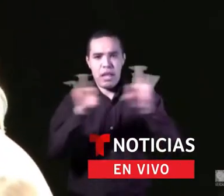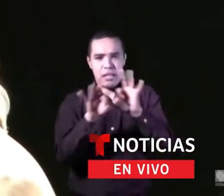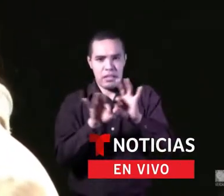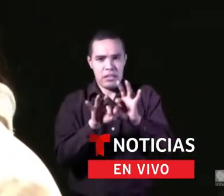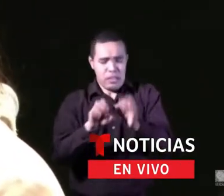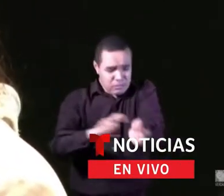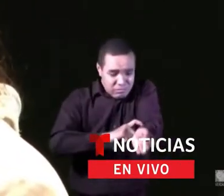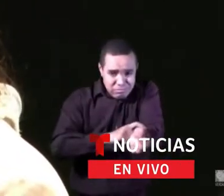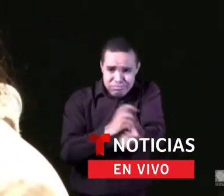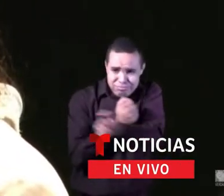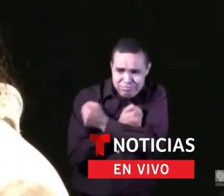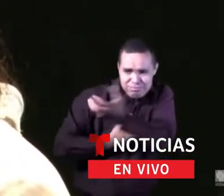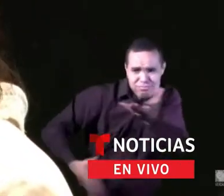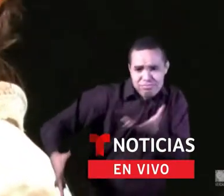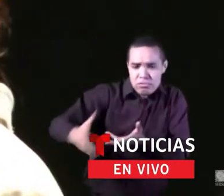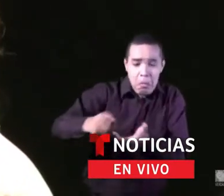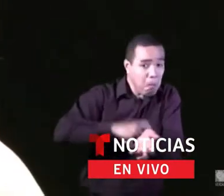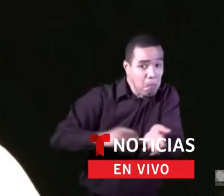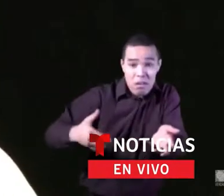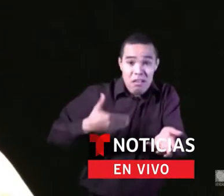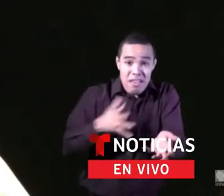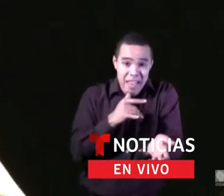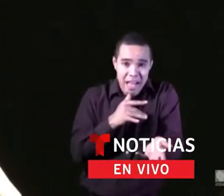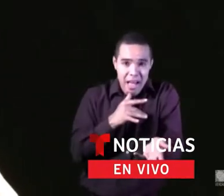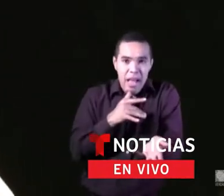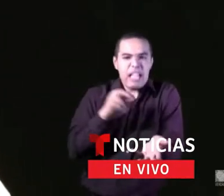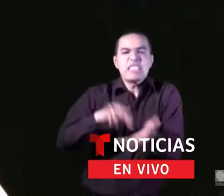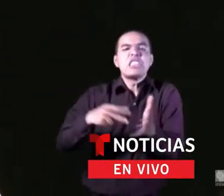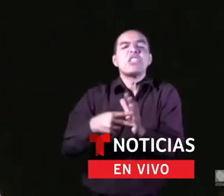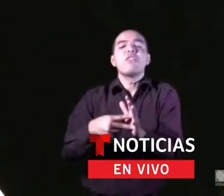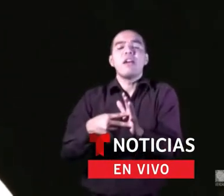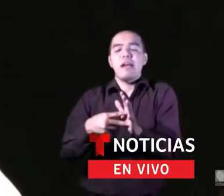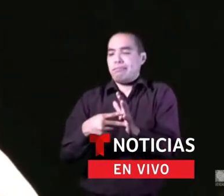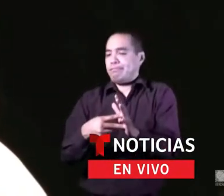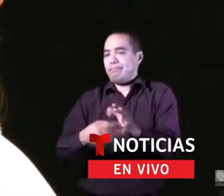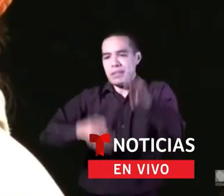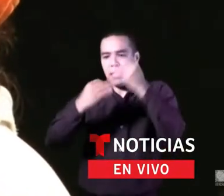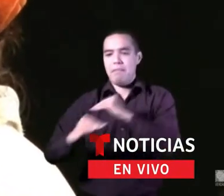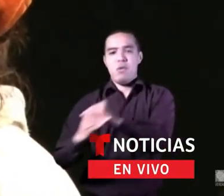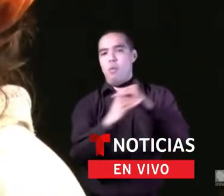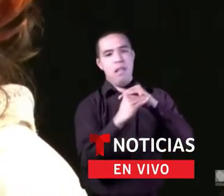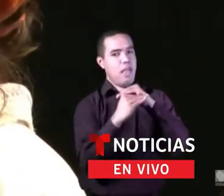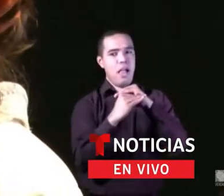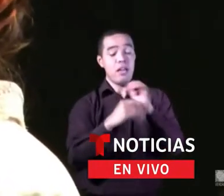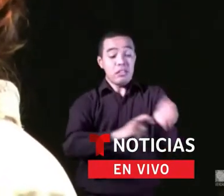igualdad fraternidad sin la cual no hay libertad